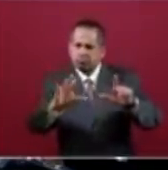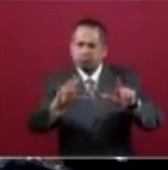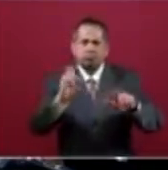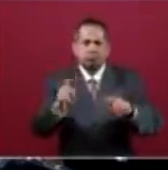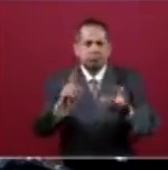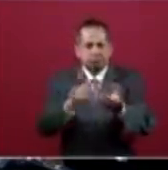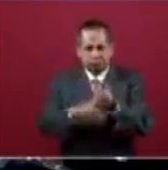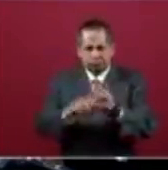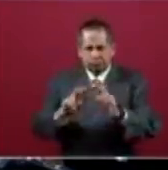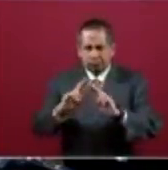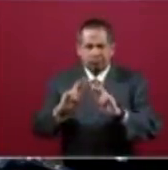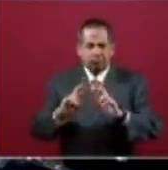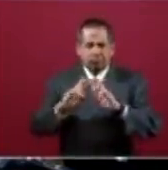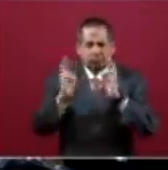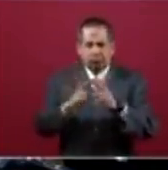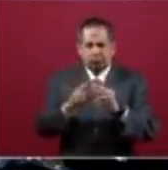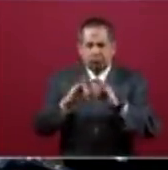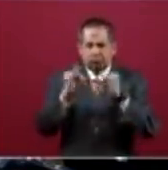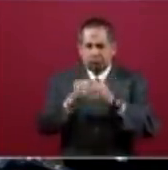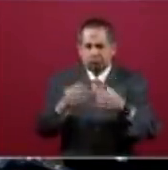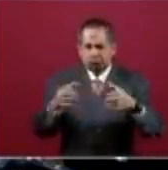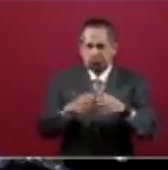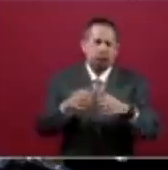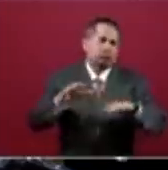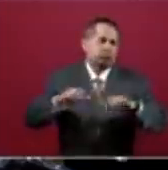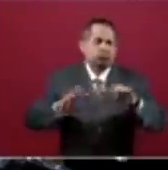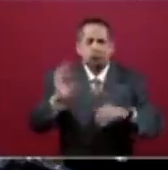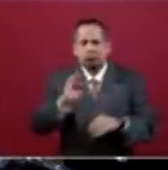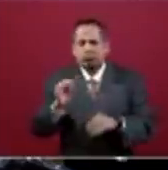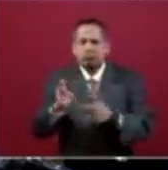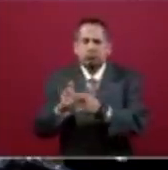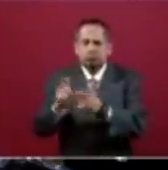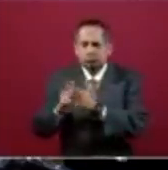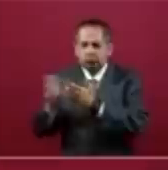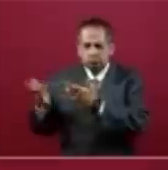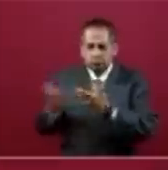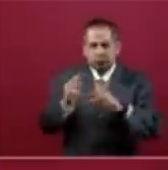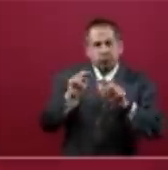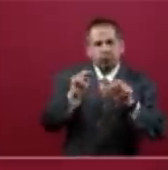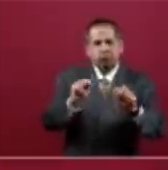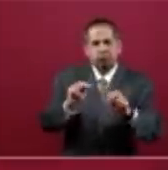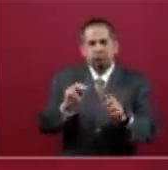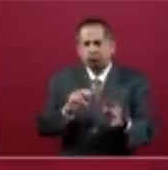se proyecta. Lo otro es invitarlos por grupos,